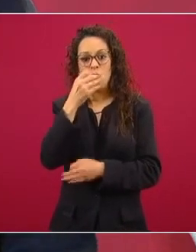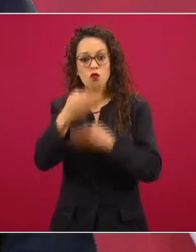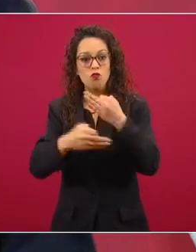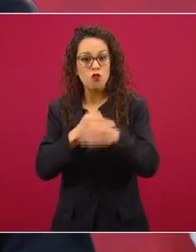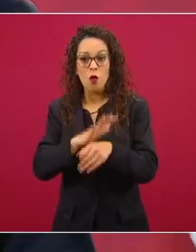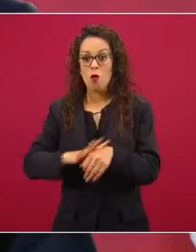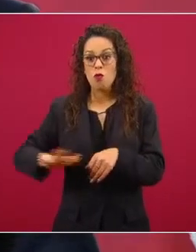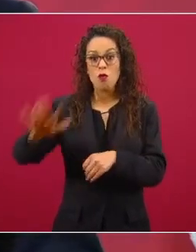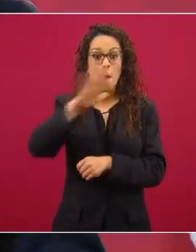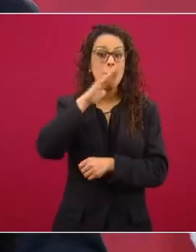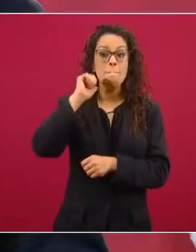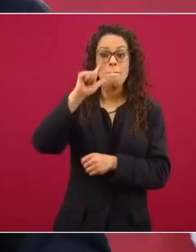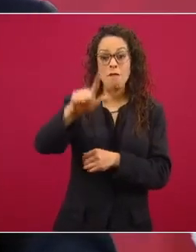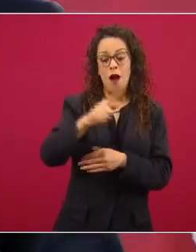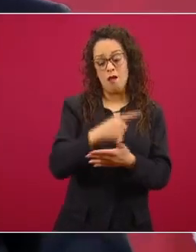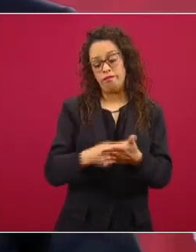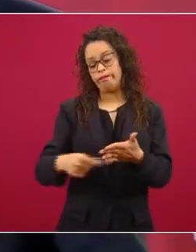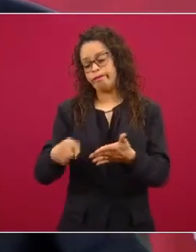la